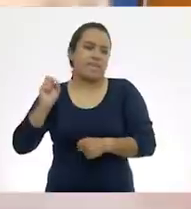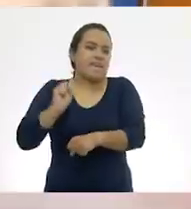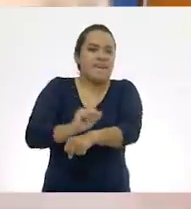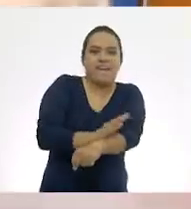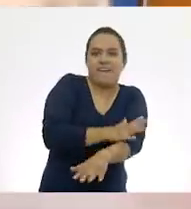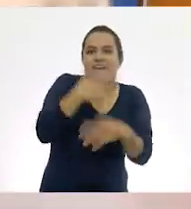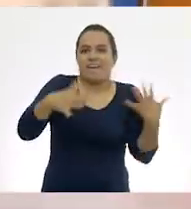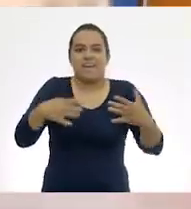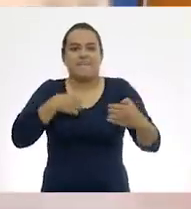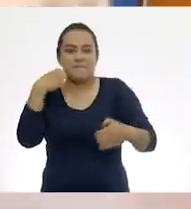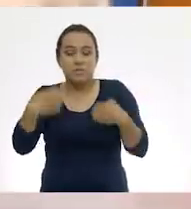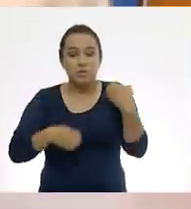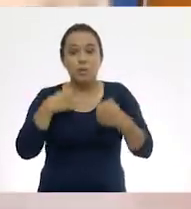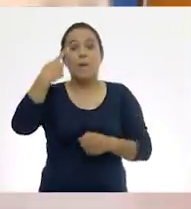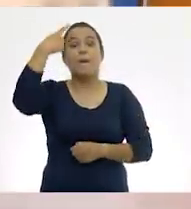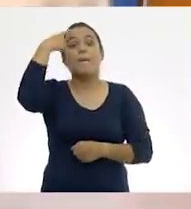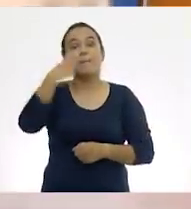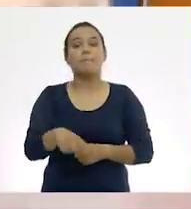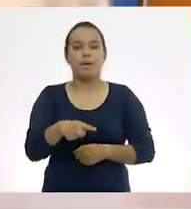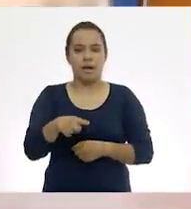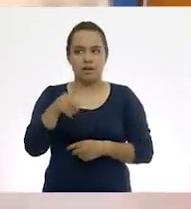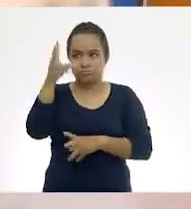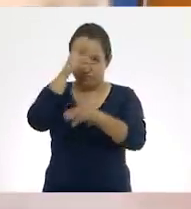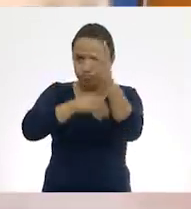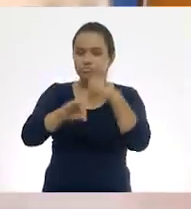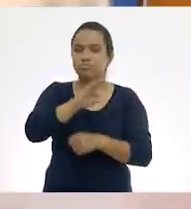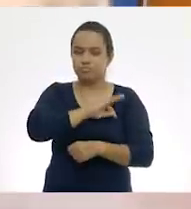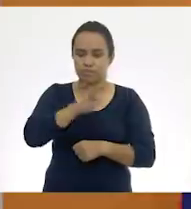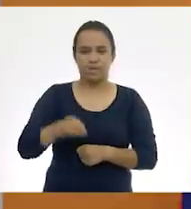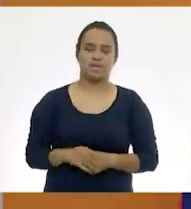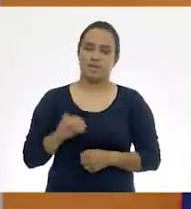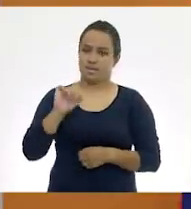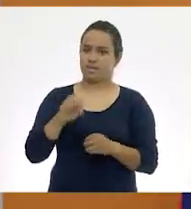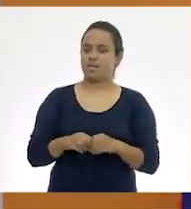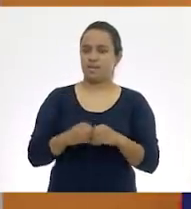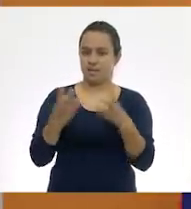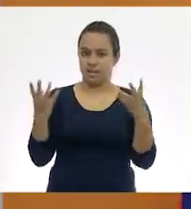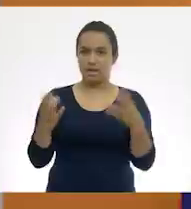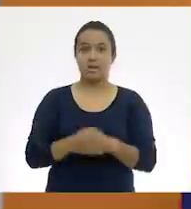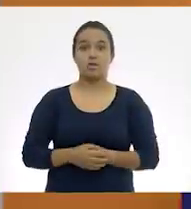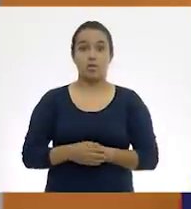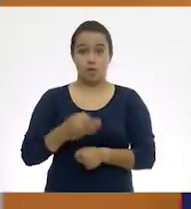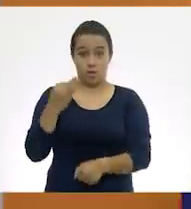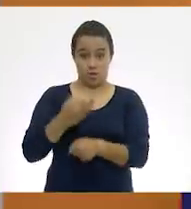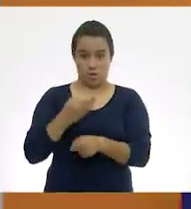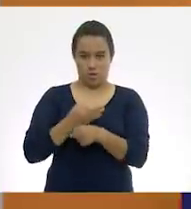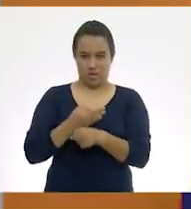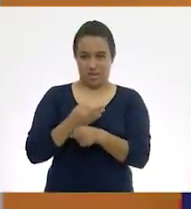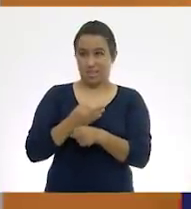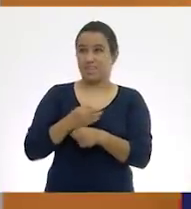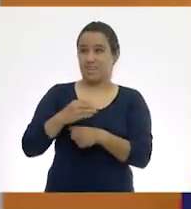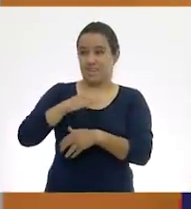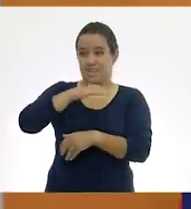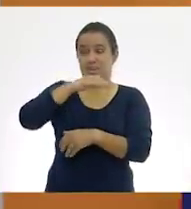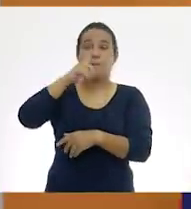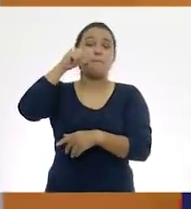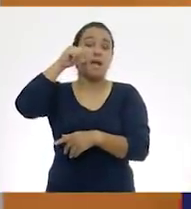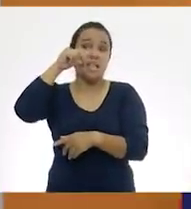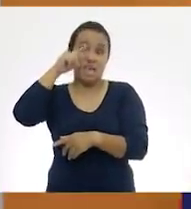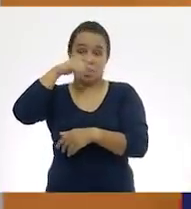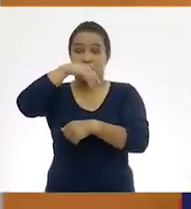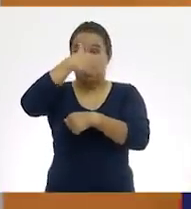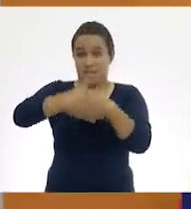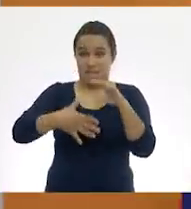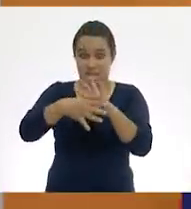emocionen y se motiven para hacer justamente todo esto. Claro que sí, y con lo que vamos a terminar de ver el día de mañana,